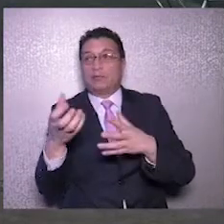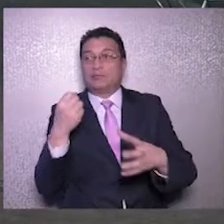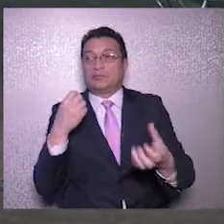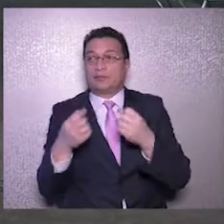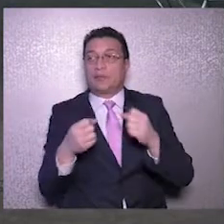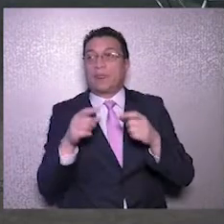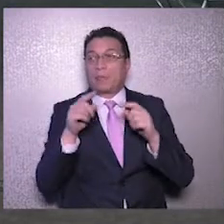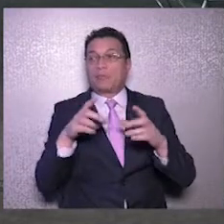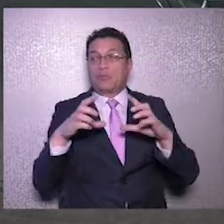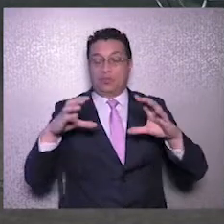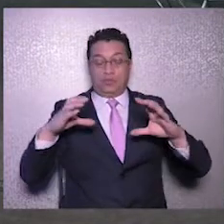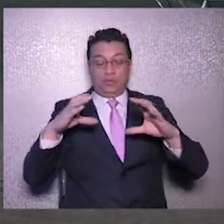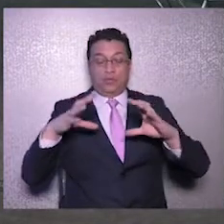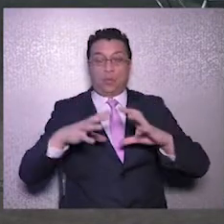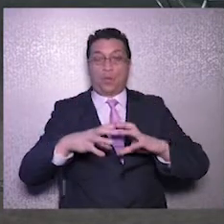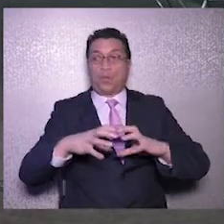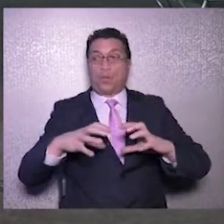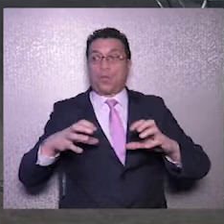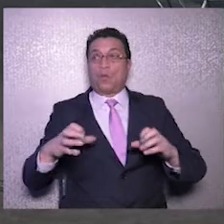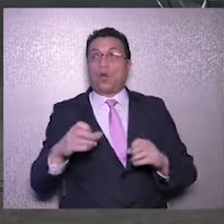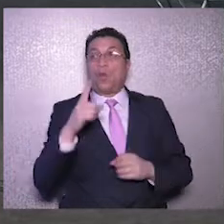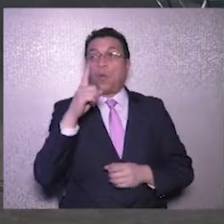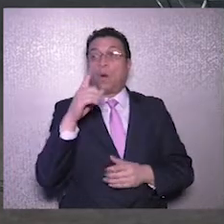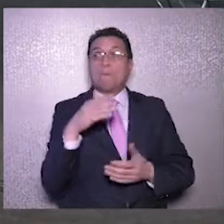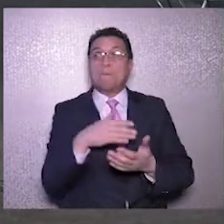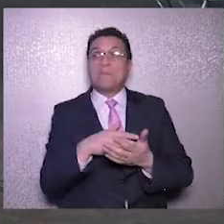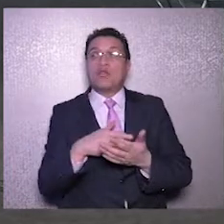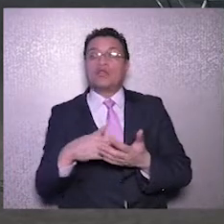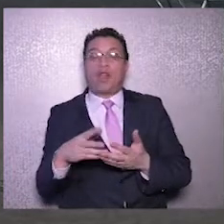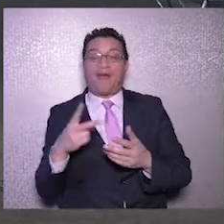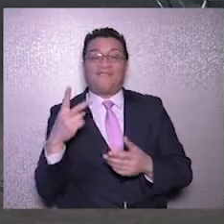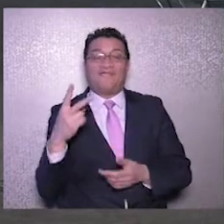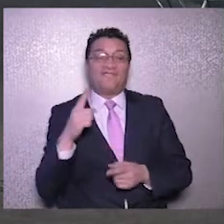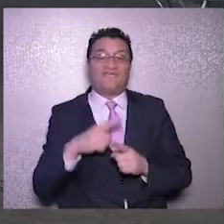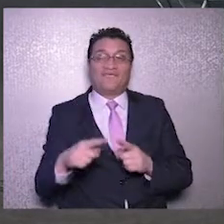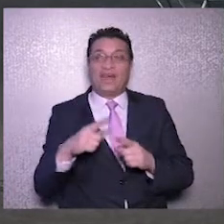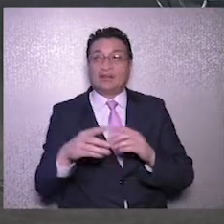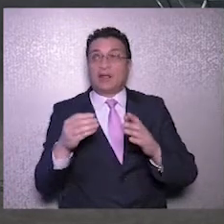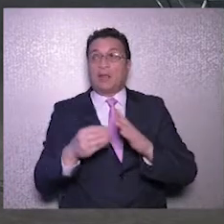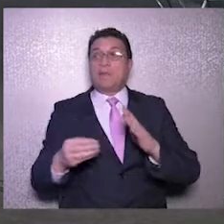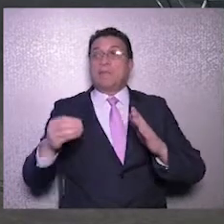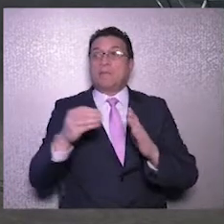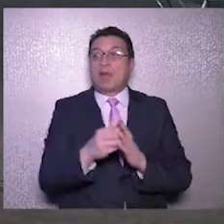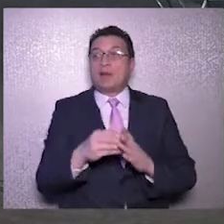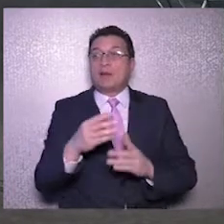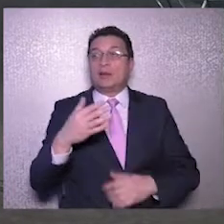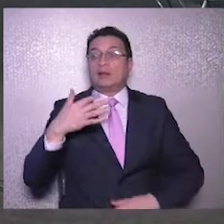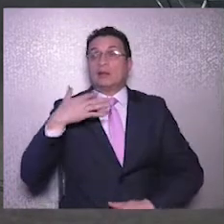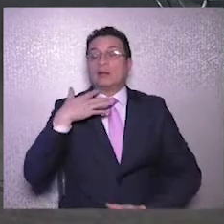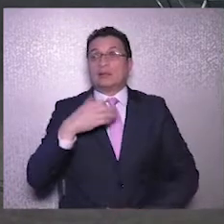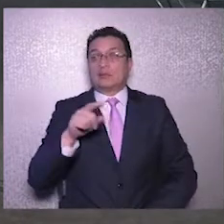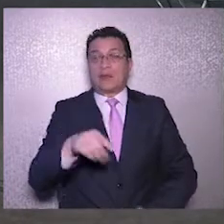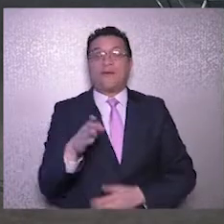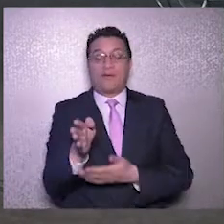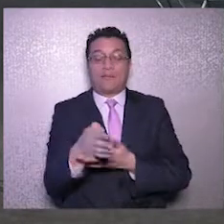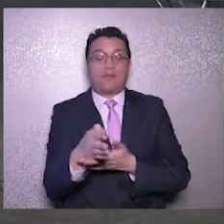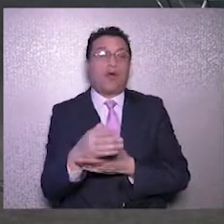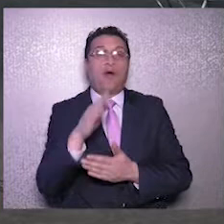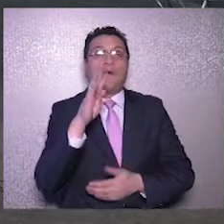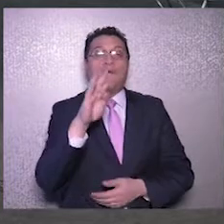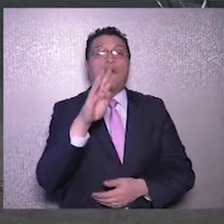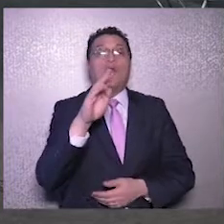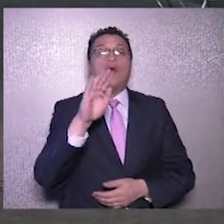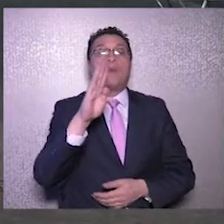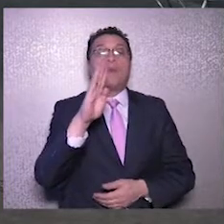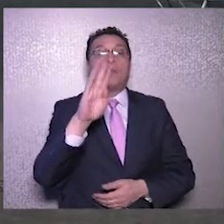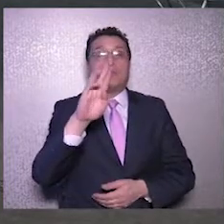magnético es gigante. De hecho, es un millón de veces más potente que el campo magnético que guía la brújula. Es así de potente.